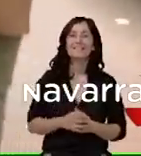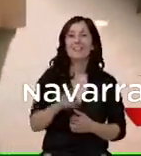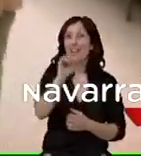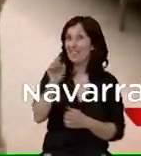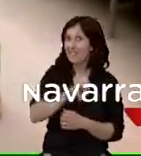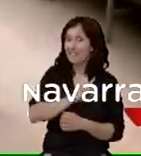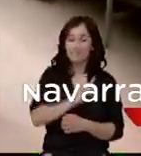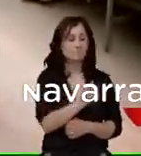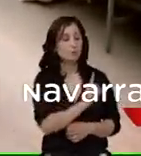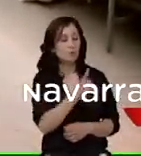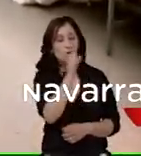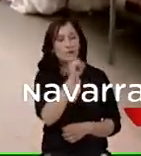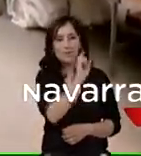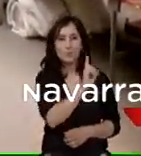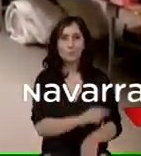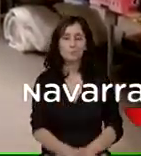No, no, no. No te canto, no.